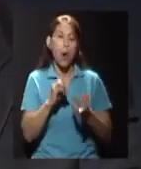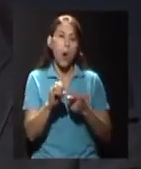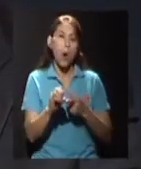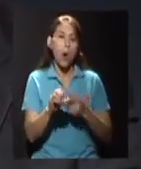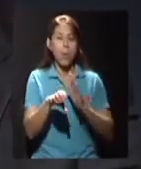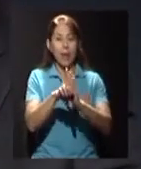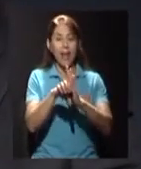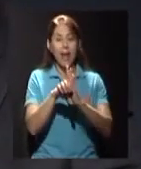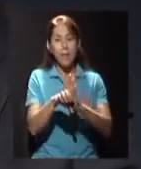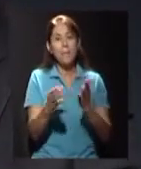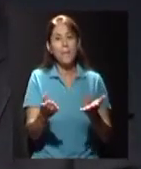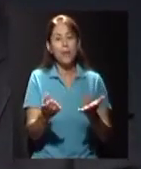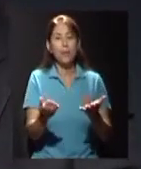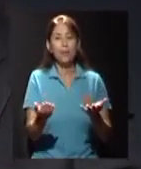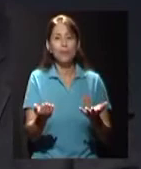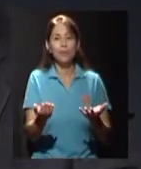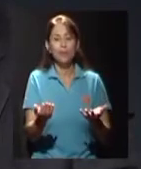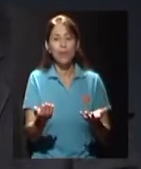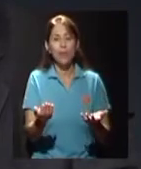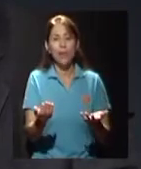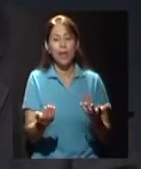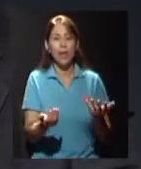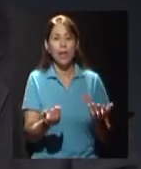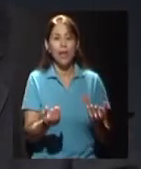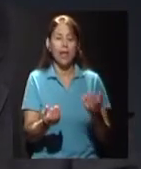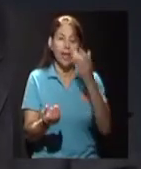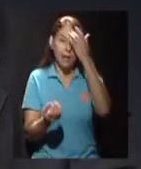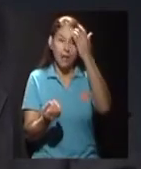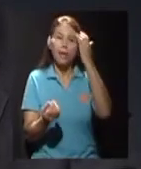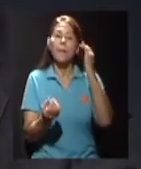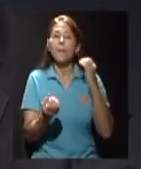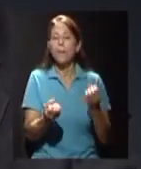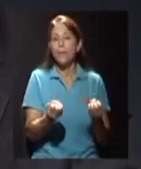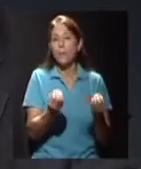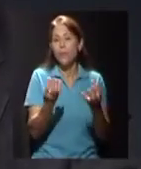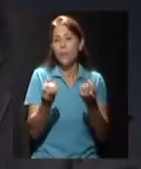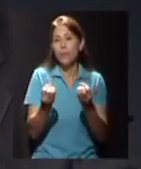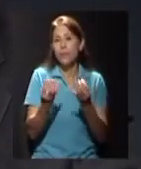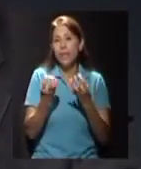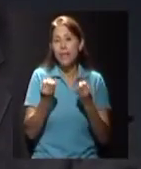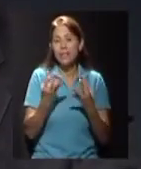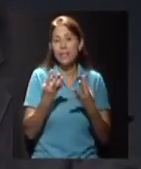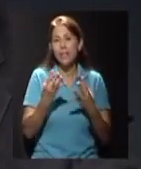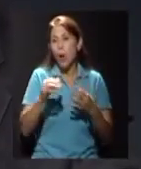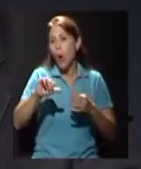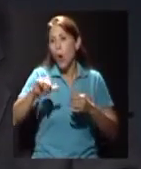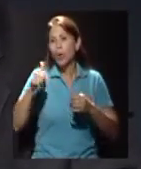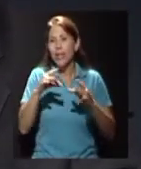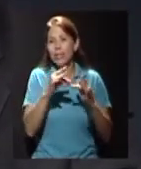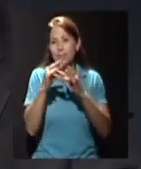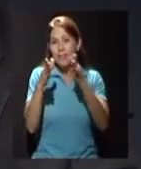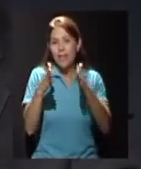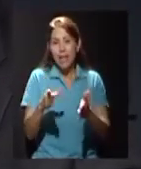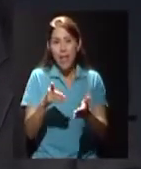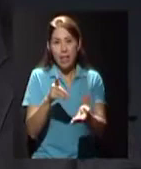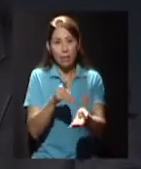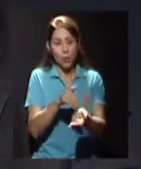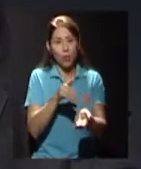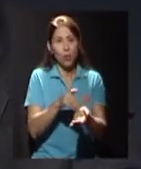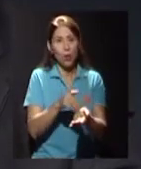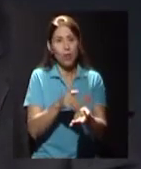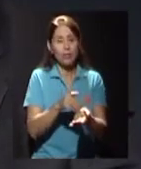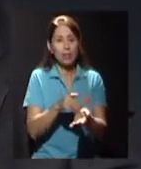por ejemplo sobre población o sobre oferta de algunas otras especialidades o me atrevo a decir